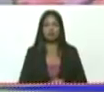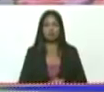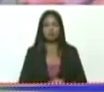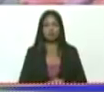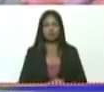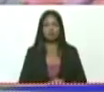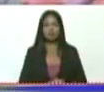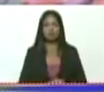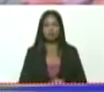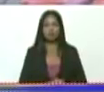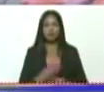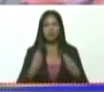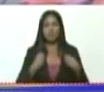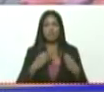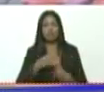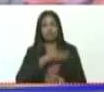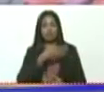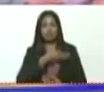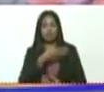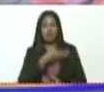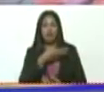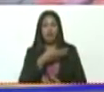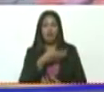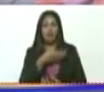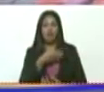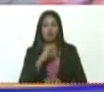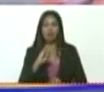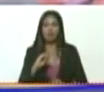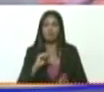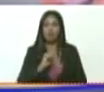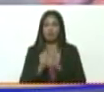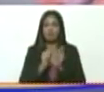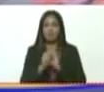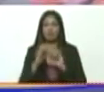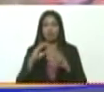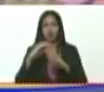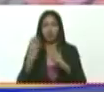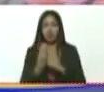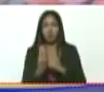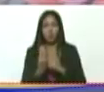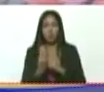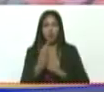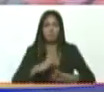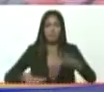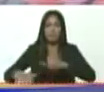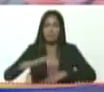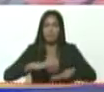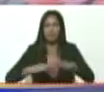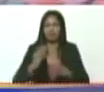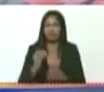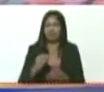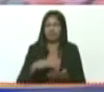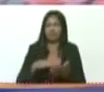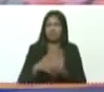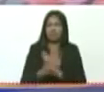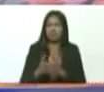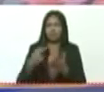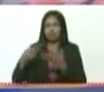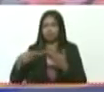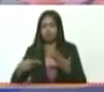a la vida social, relacionamiento, deporte, cultura, jugar dominó, cuántas cosas?